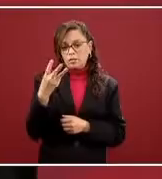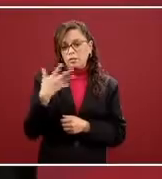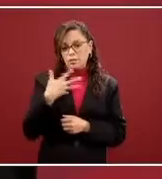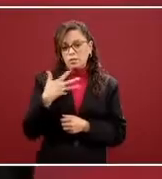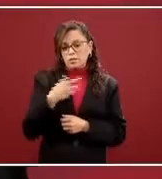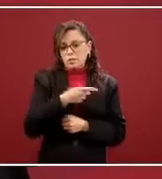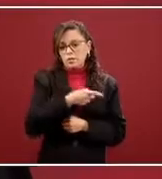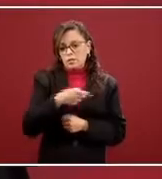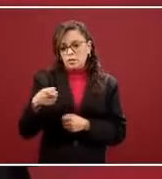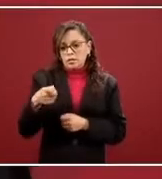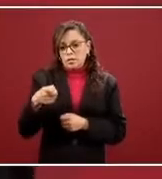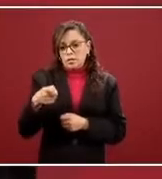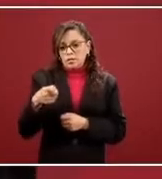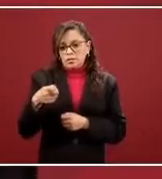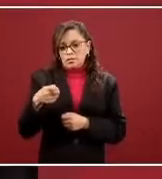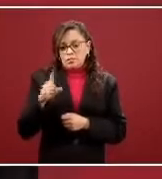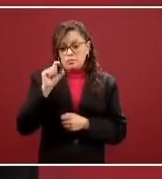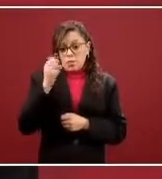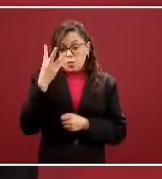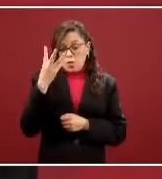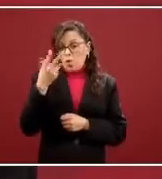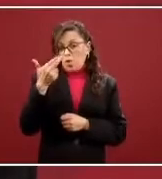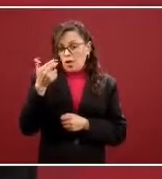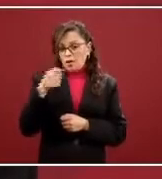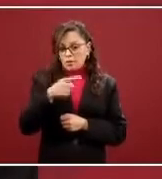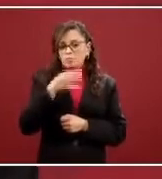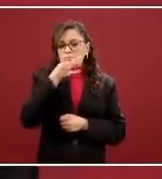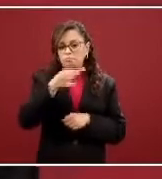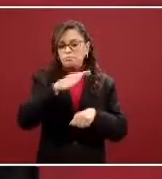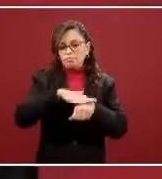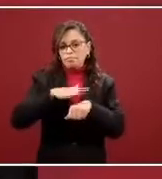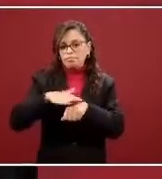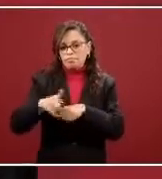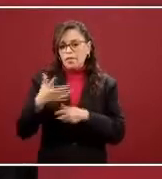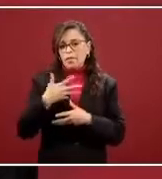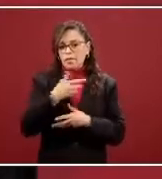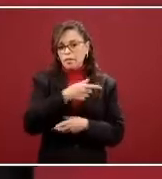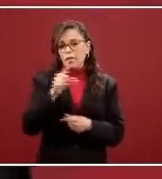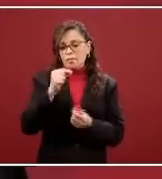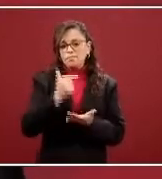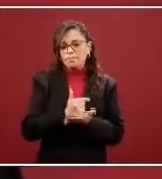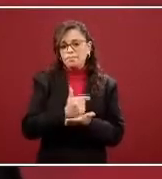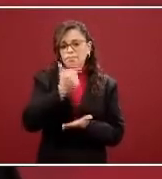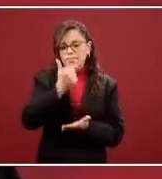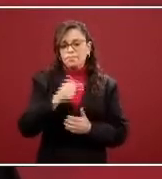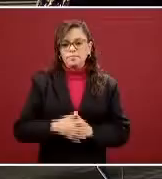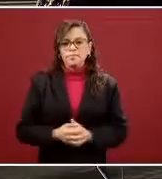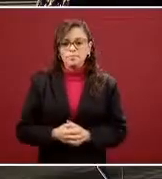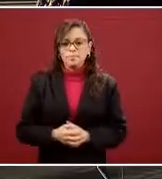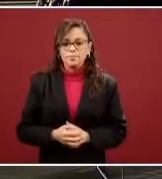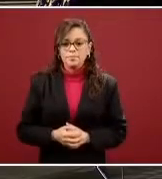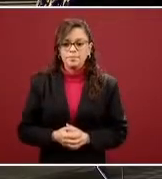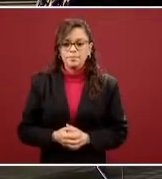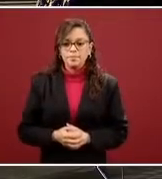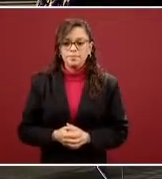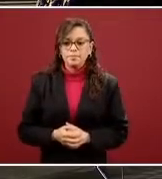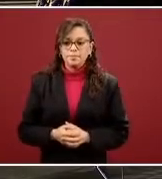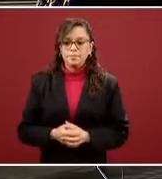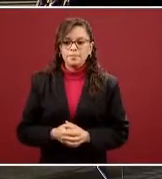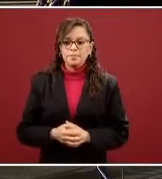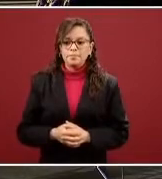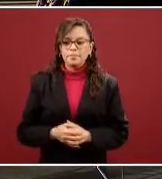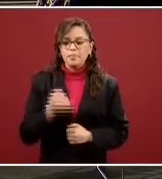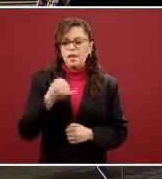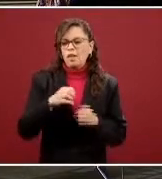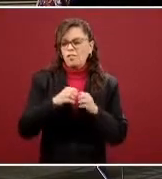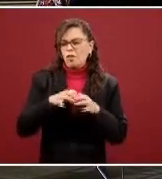este momento o en el corte de las últimas 24 horas estarían en esta situación. El desfase de